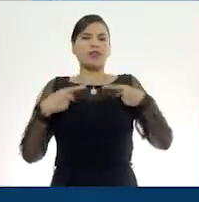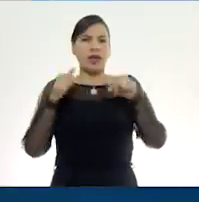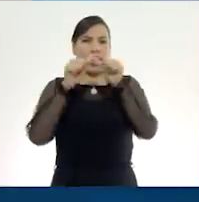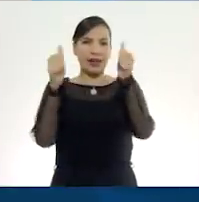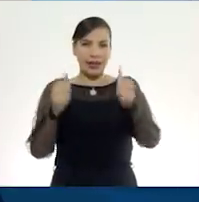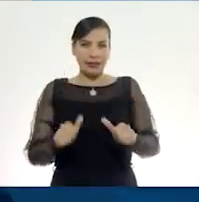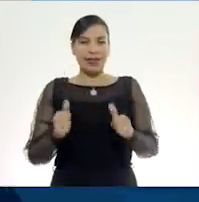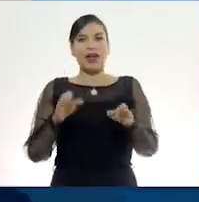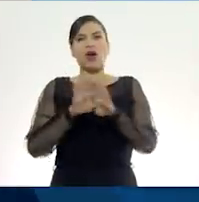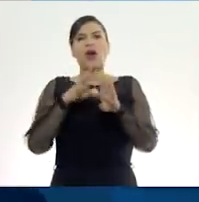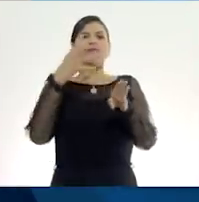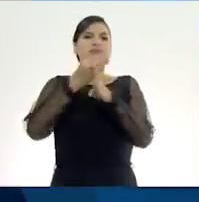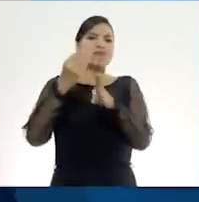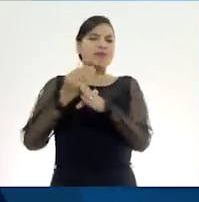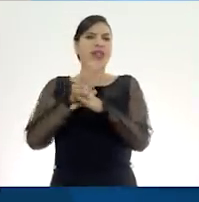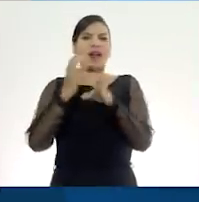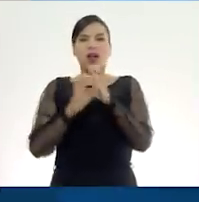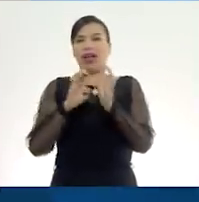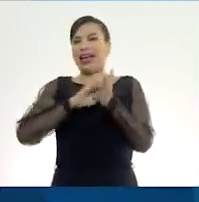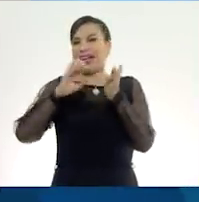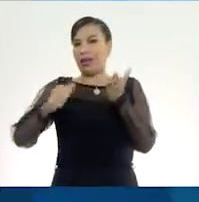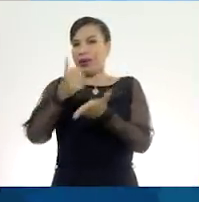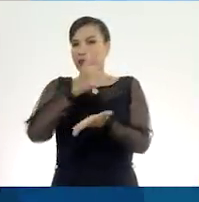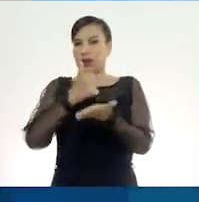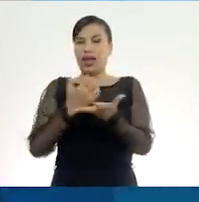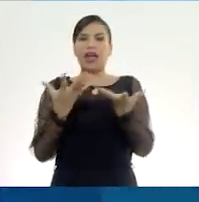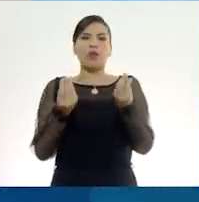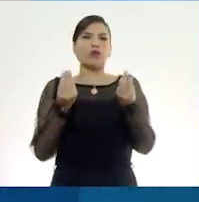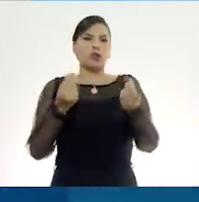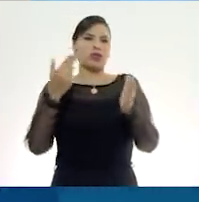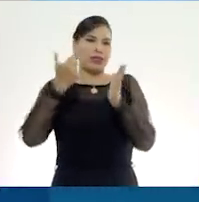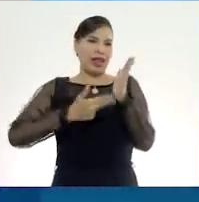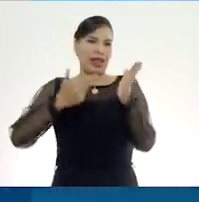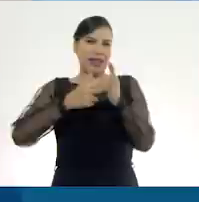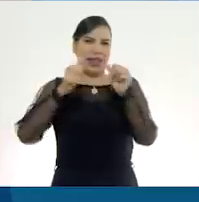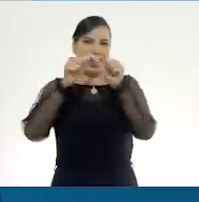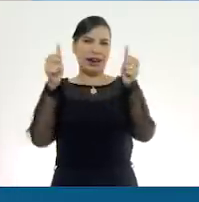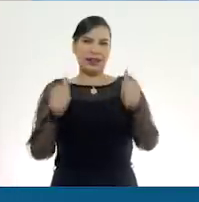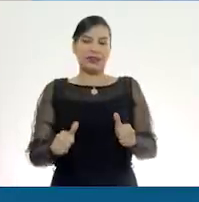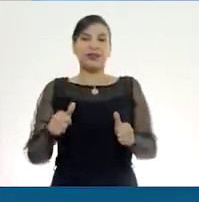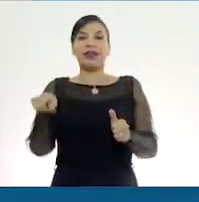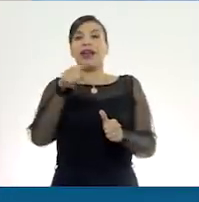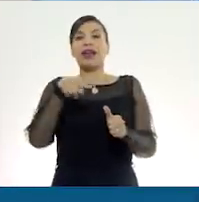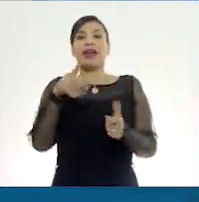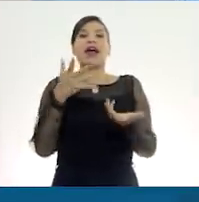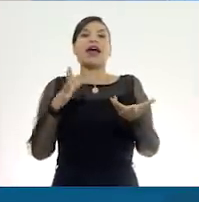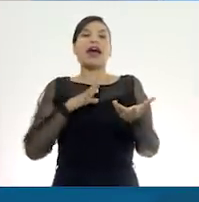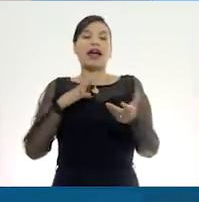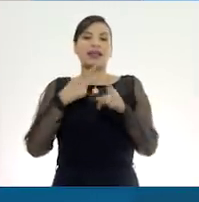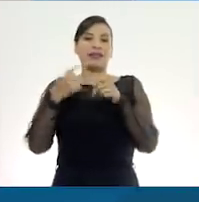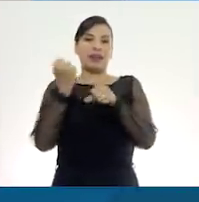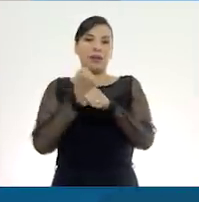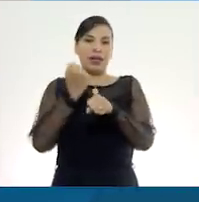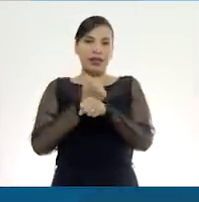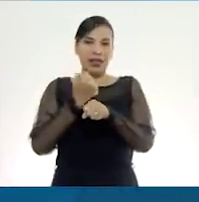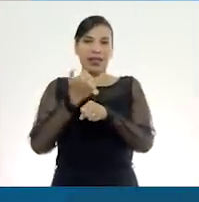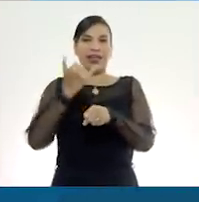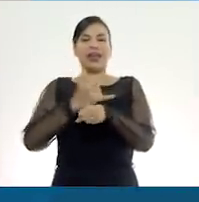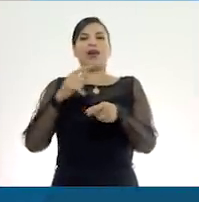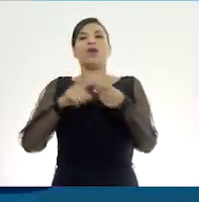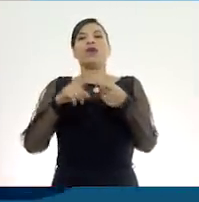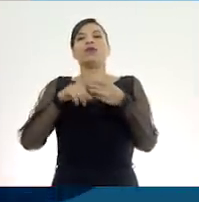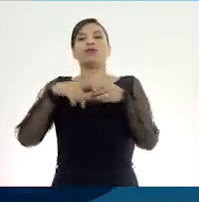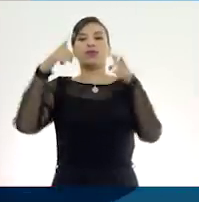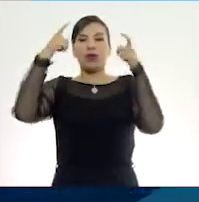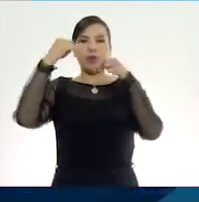o reparaban cosas. Por ejemplo, en las ciudades había muchos talleres artesanales en donde estaban los zapateros, los sombrereros,